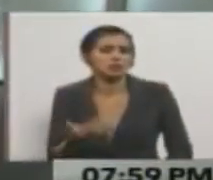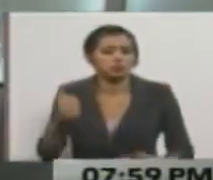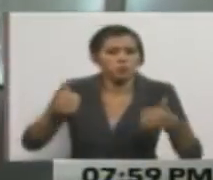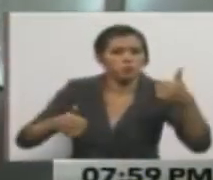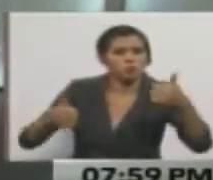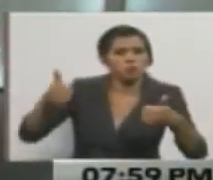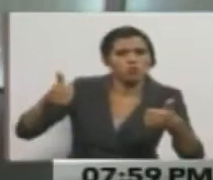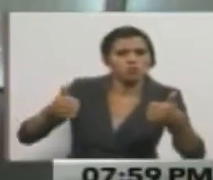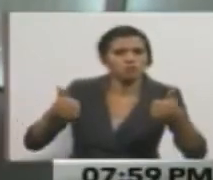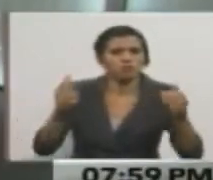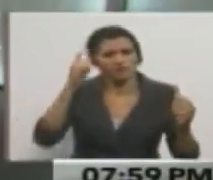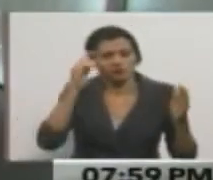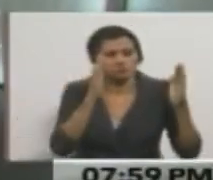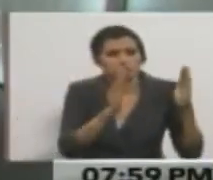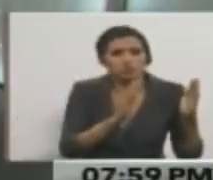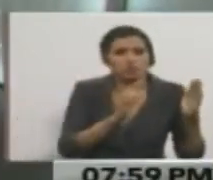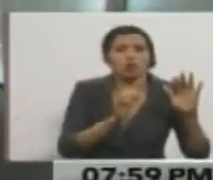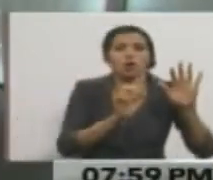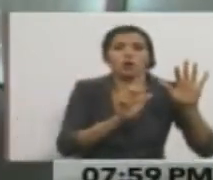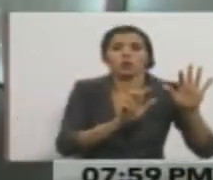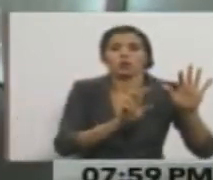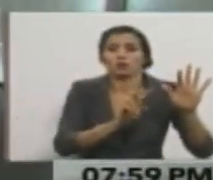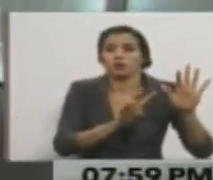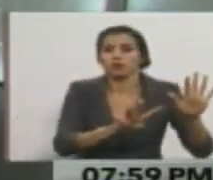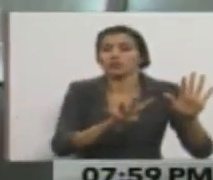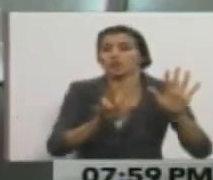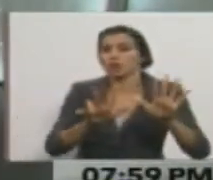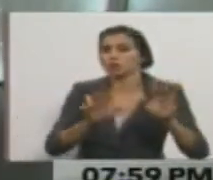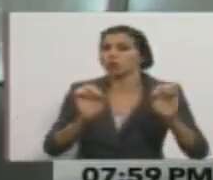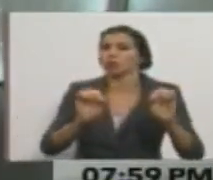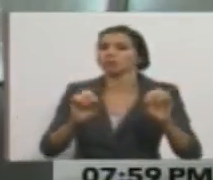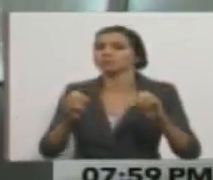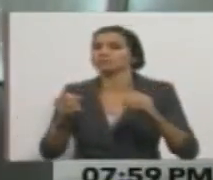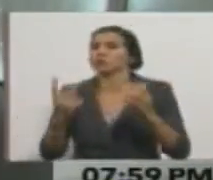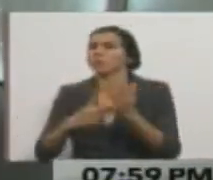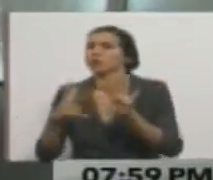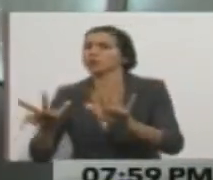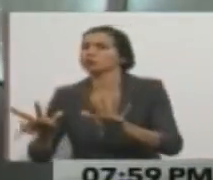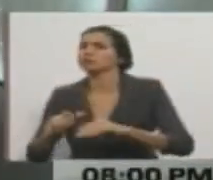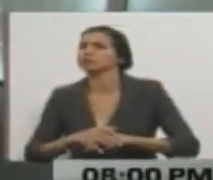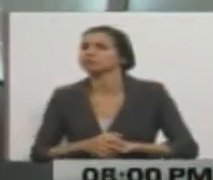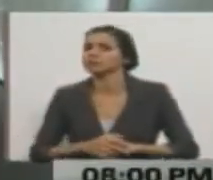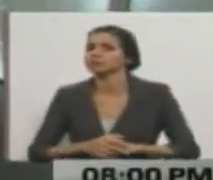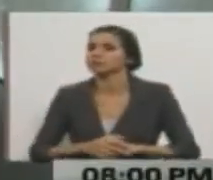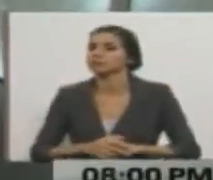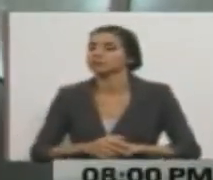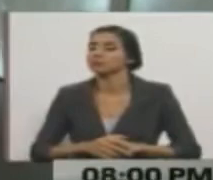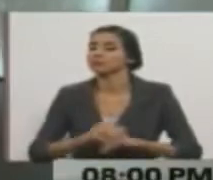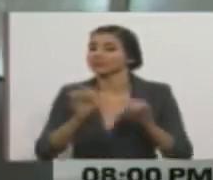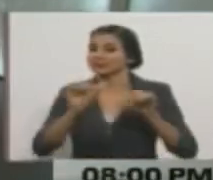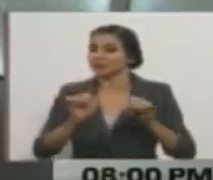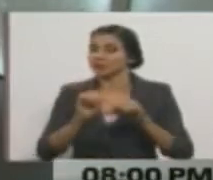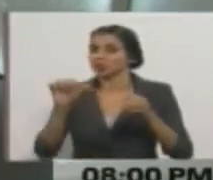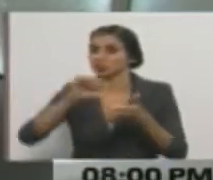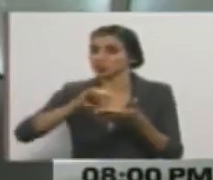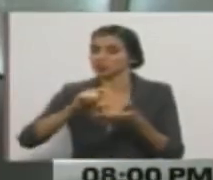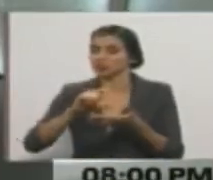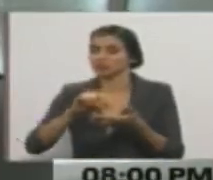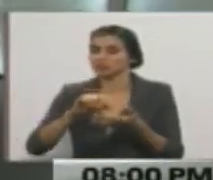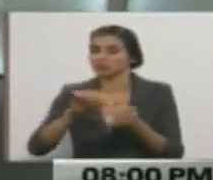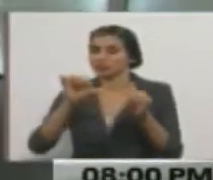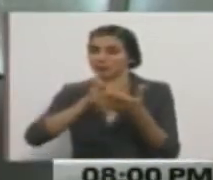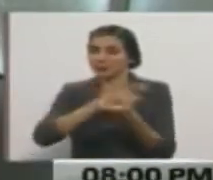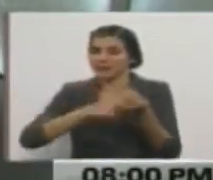Esto en relación al tema de que el modelo socialista fracasó. Cuidado. Recordemos cómo